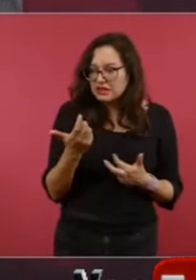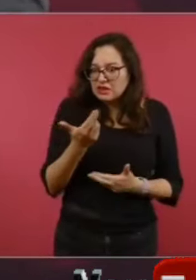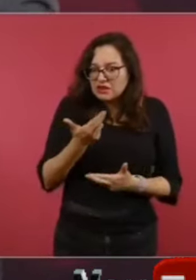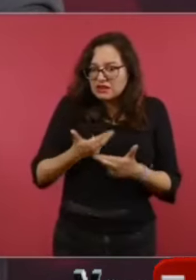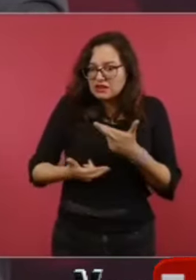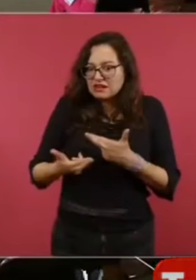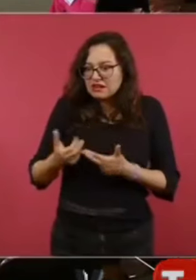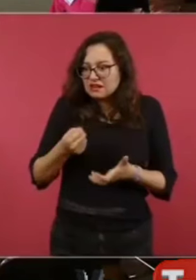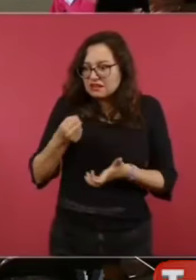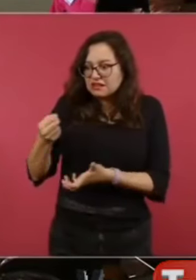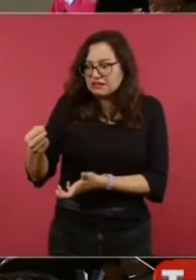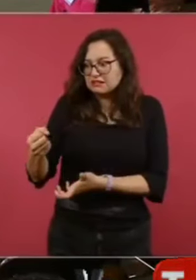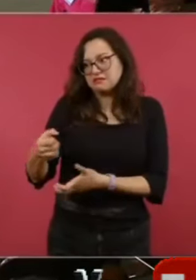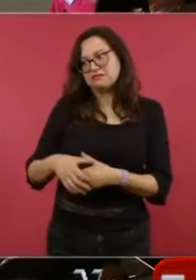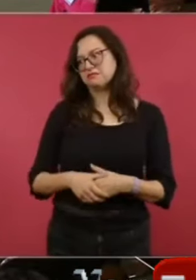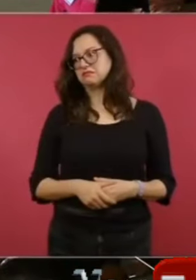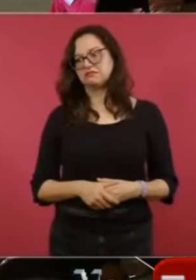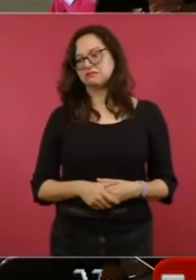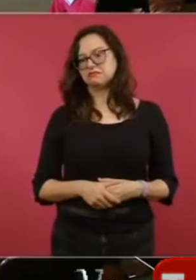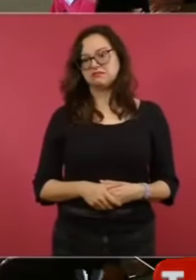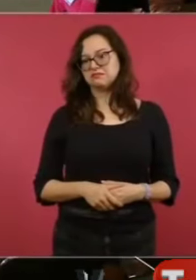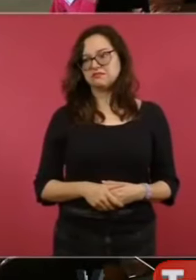tienen muy buena relación con los medios.